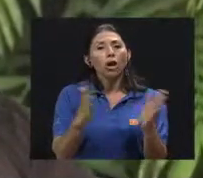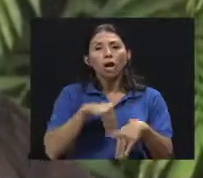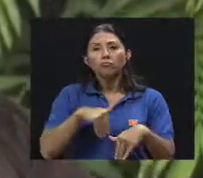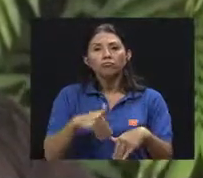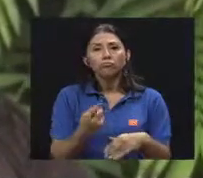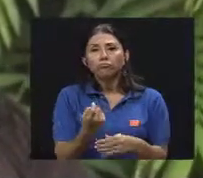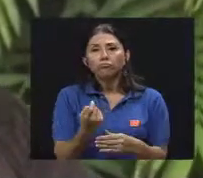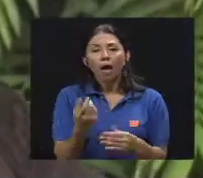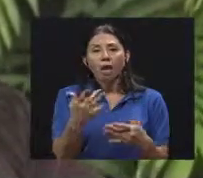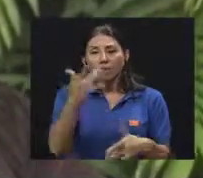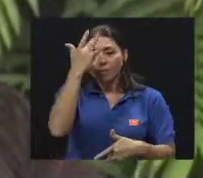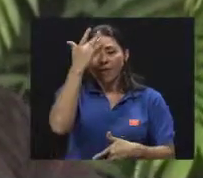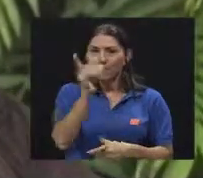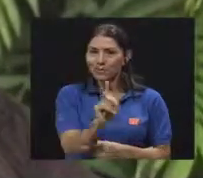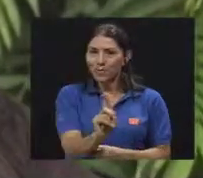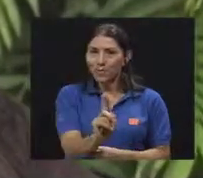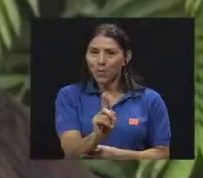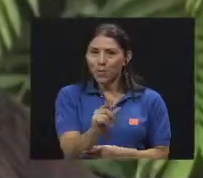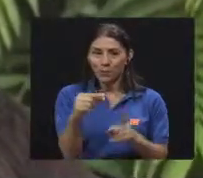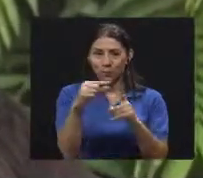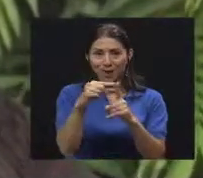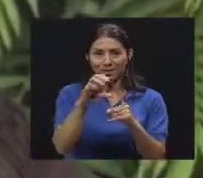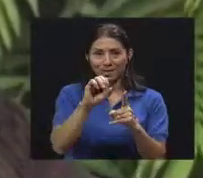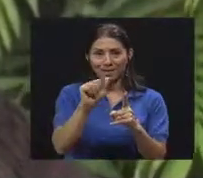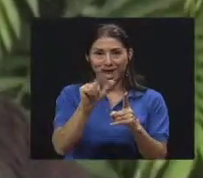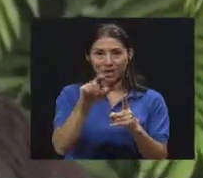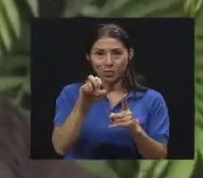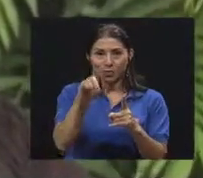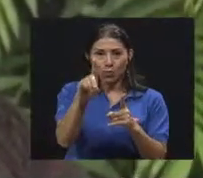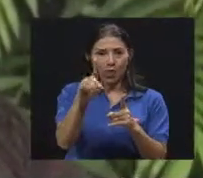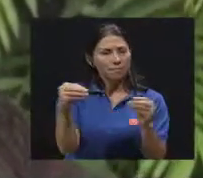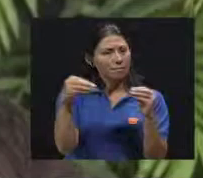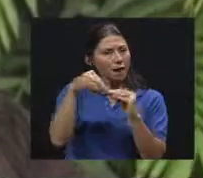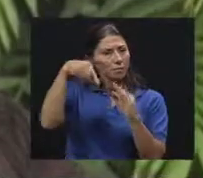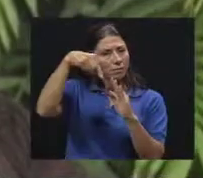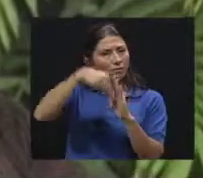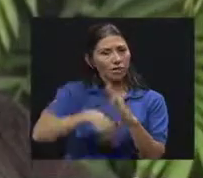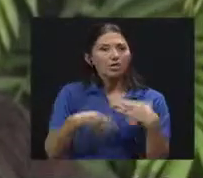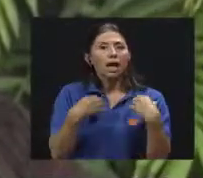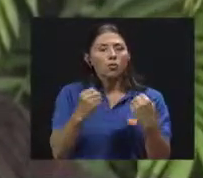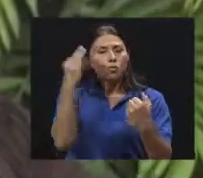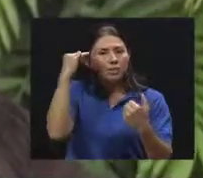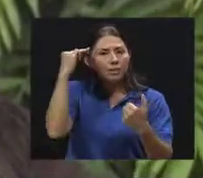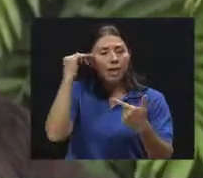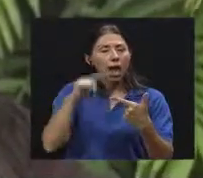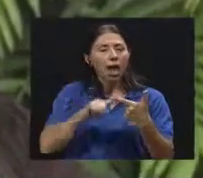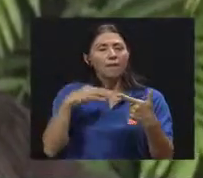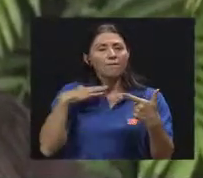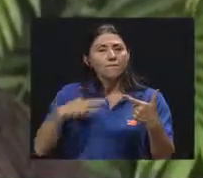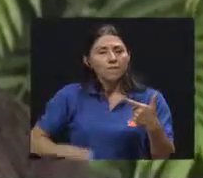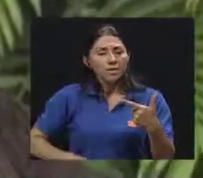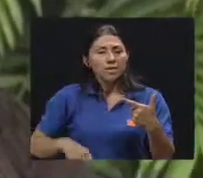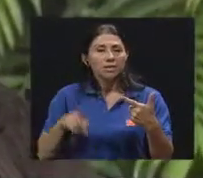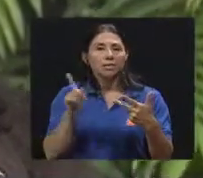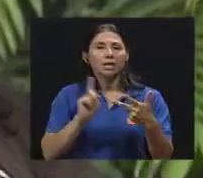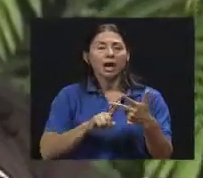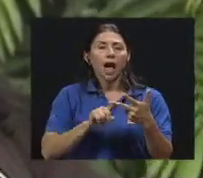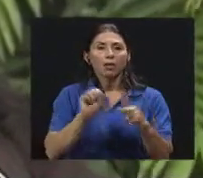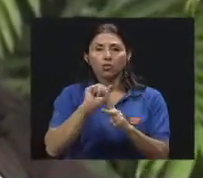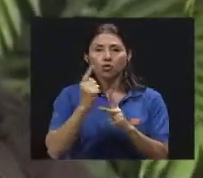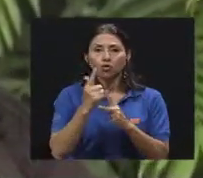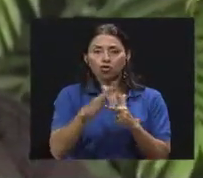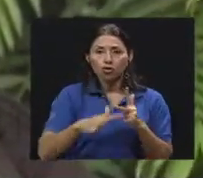de enfermedad, sino que el término salud va más allá, ¿verdad? Salud mental, salud física, salud